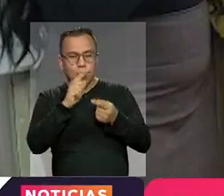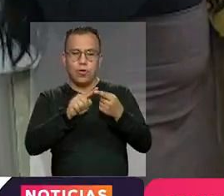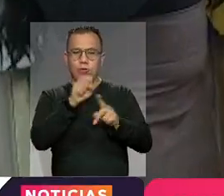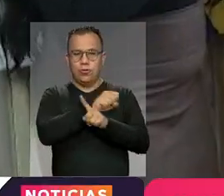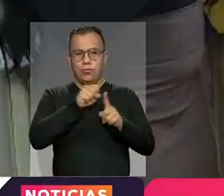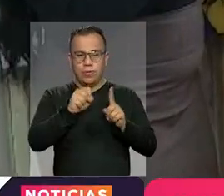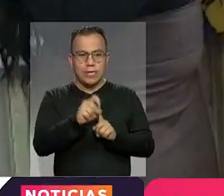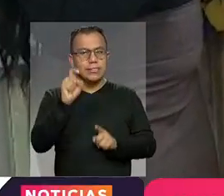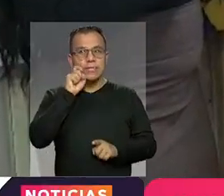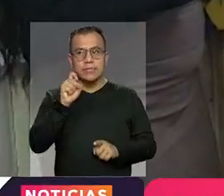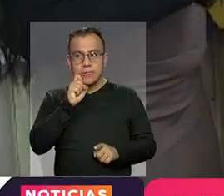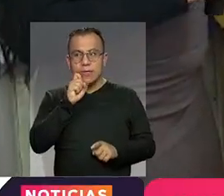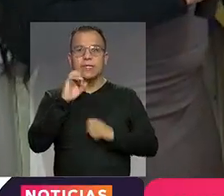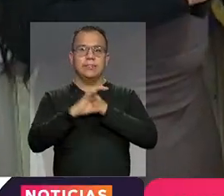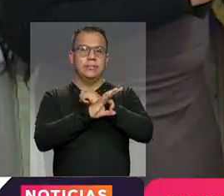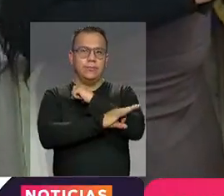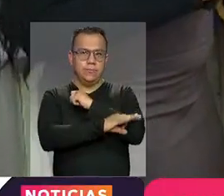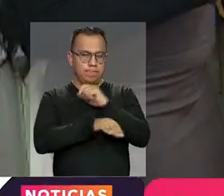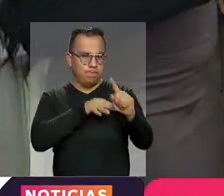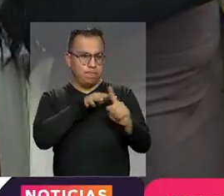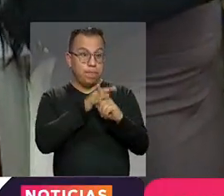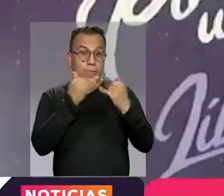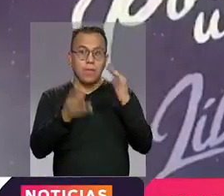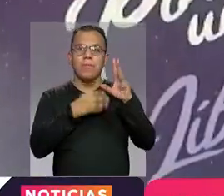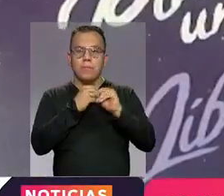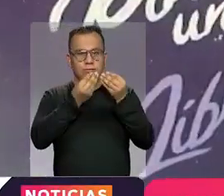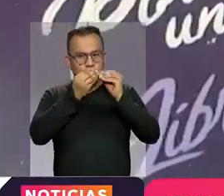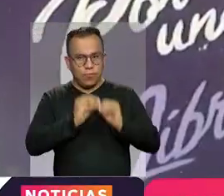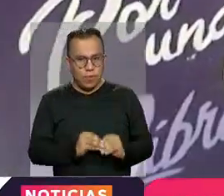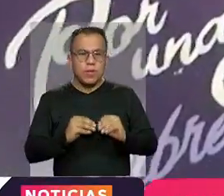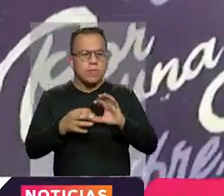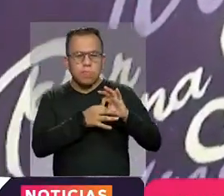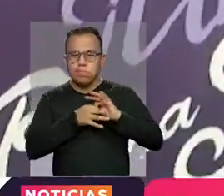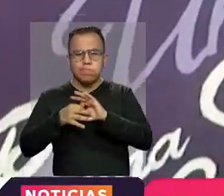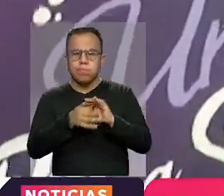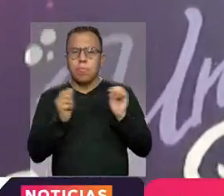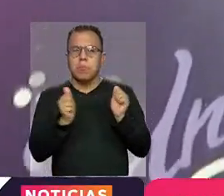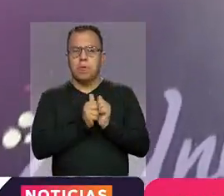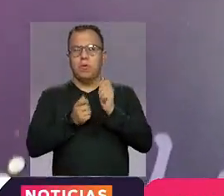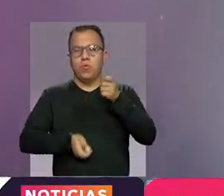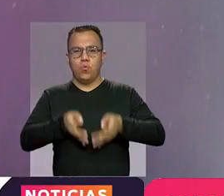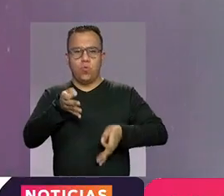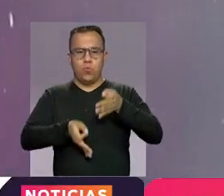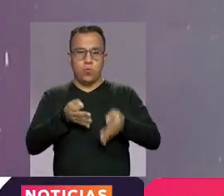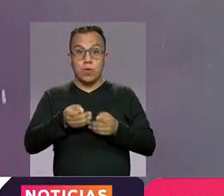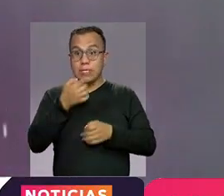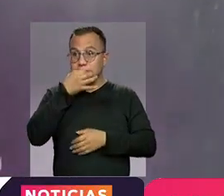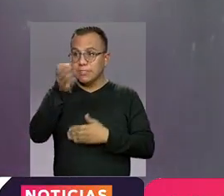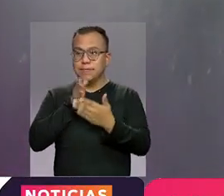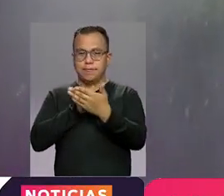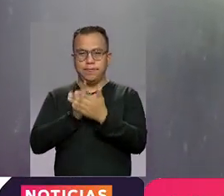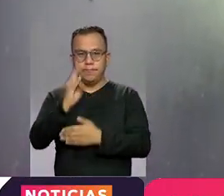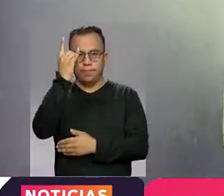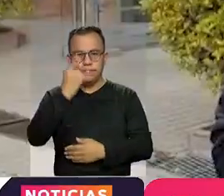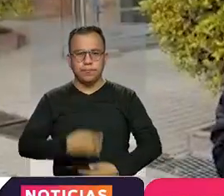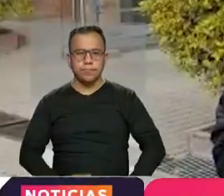social, sexual y psicológicamente. De igual forma, realizan acompañamiento jurídico a las denuncias.